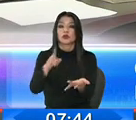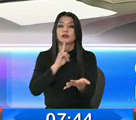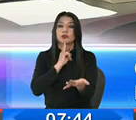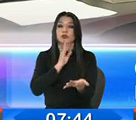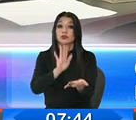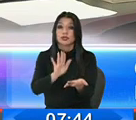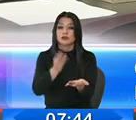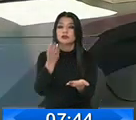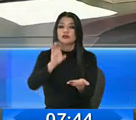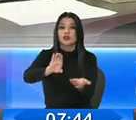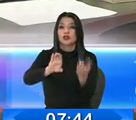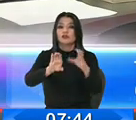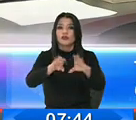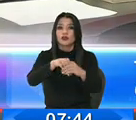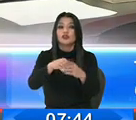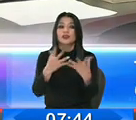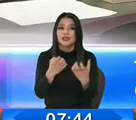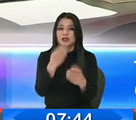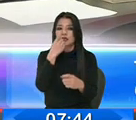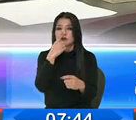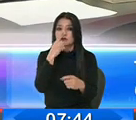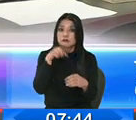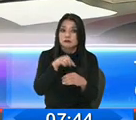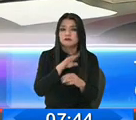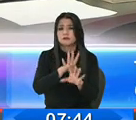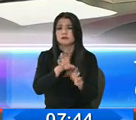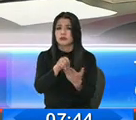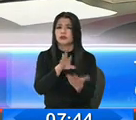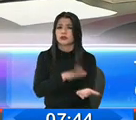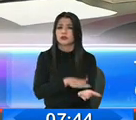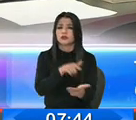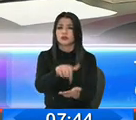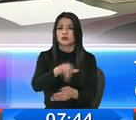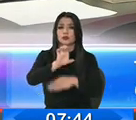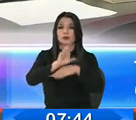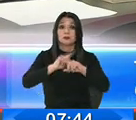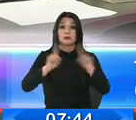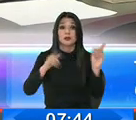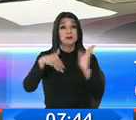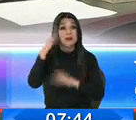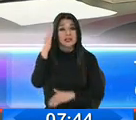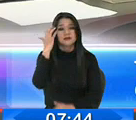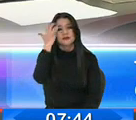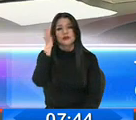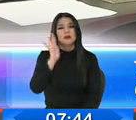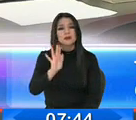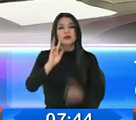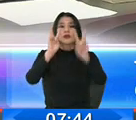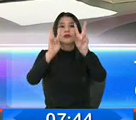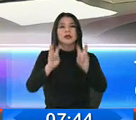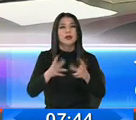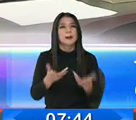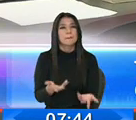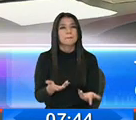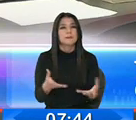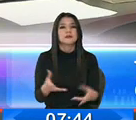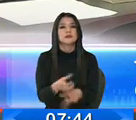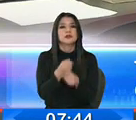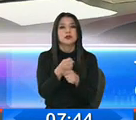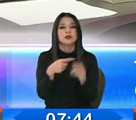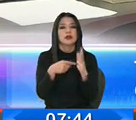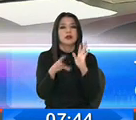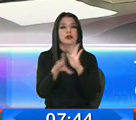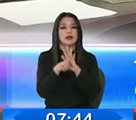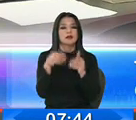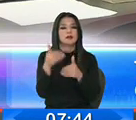inversión que tienen interés en proyectos en Ecuador, pero que uno de los elementos que les preocupa de alguna manera es el tema de la seguridad jurídica de aquí